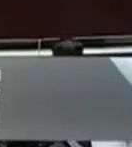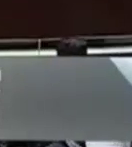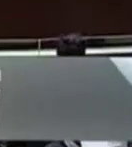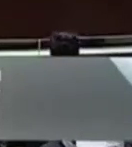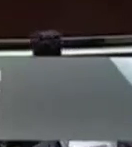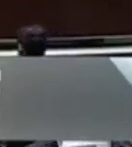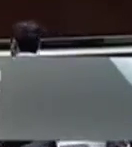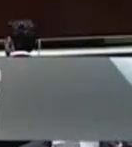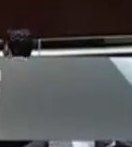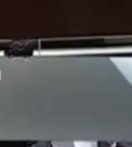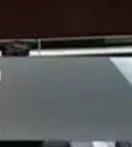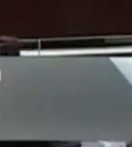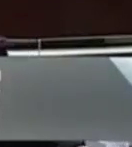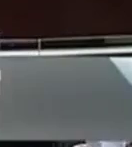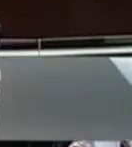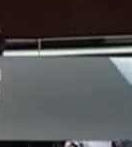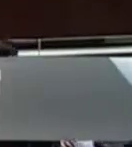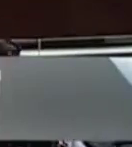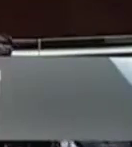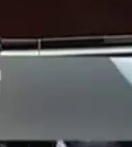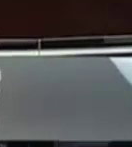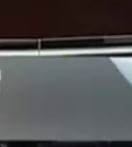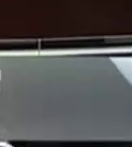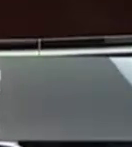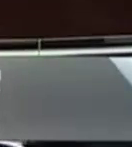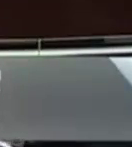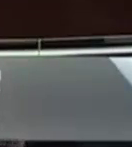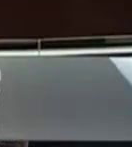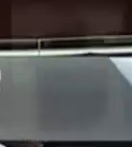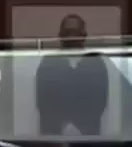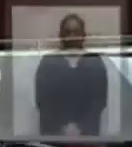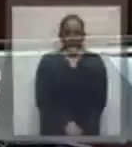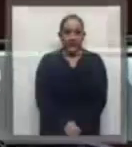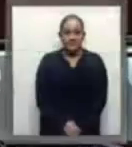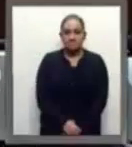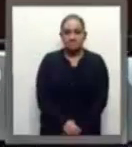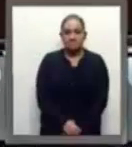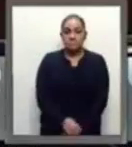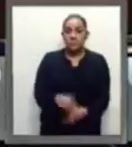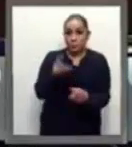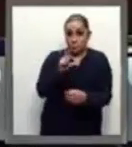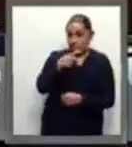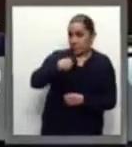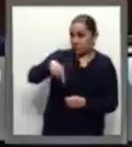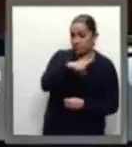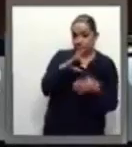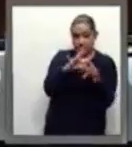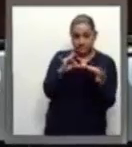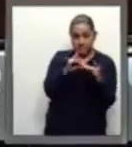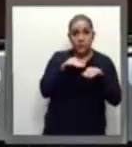no acceden al programa Estrella, que según ha dicho el gobierno en materia de seguridad. Cuando hablamos de